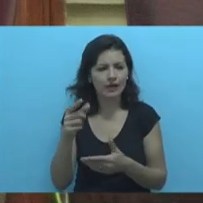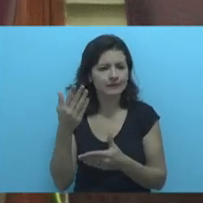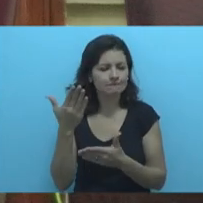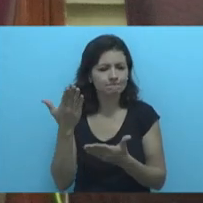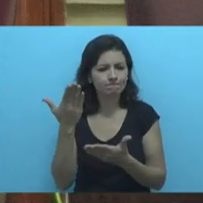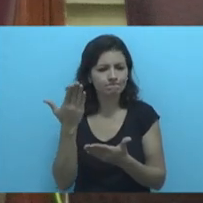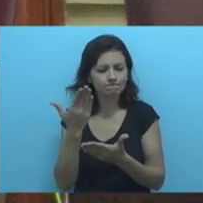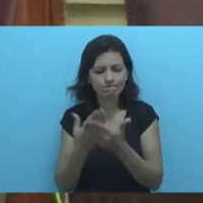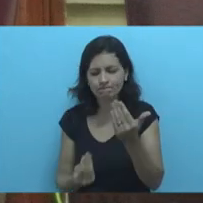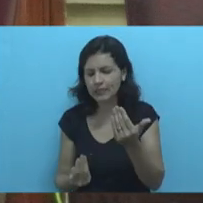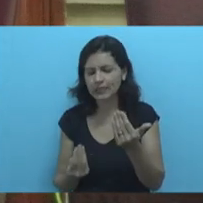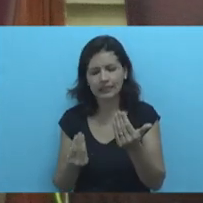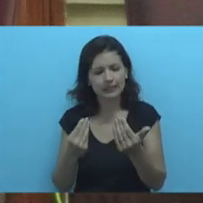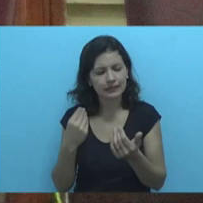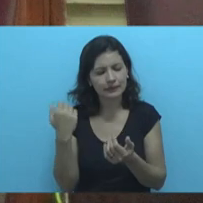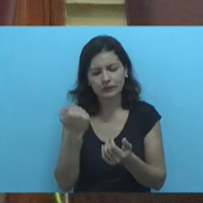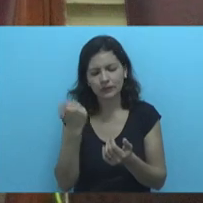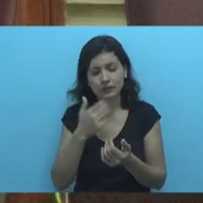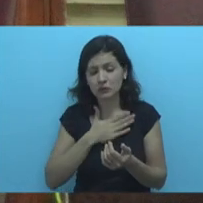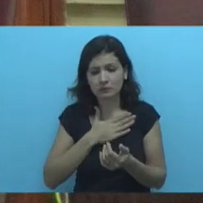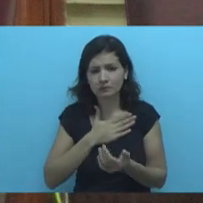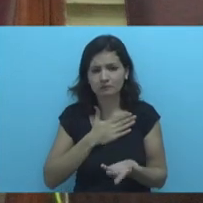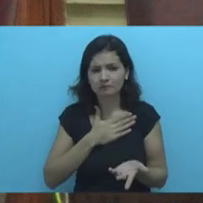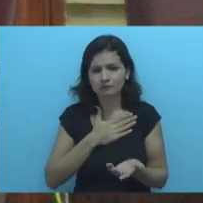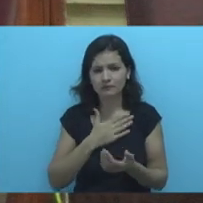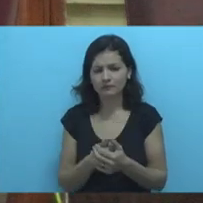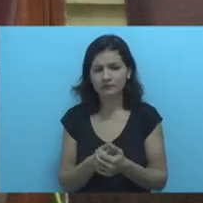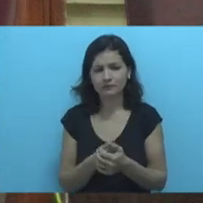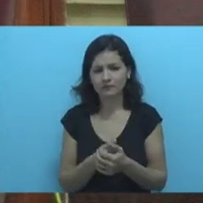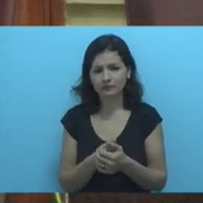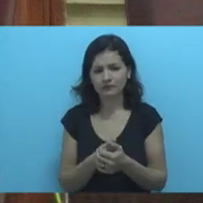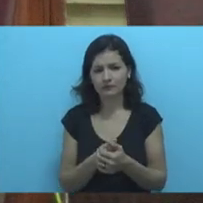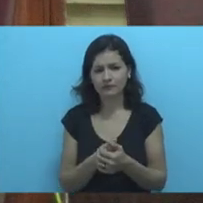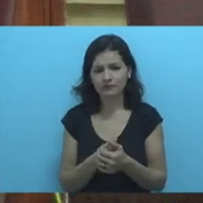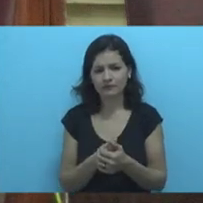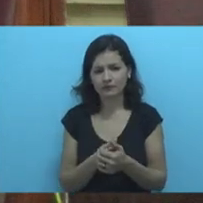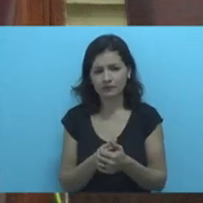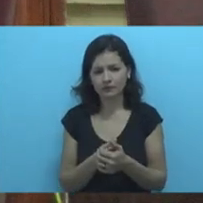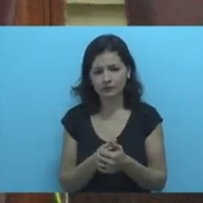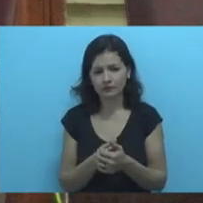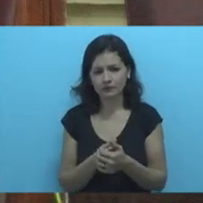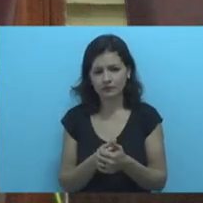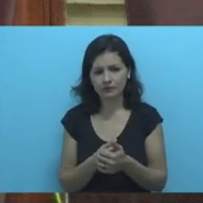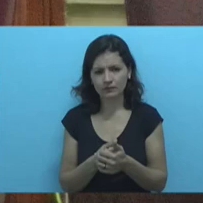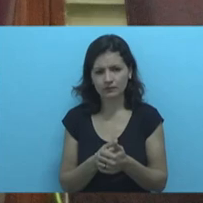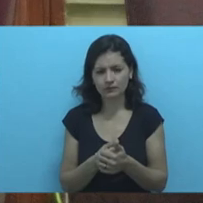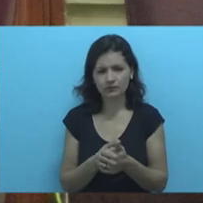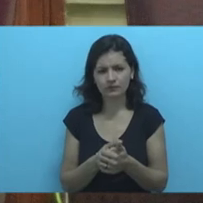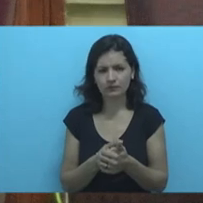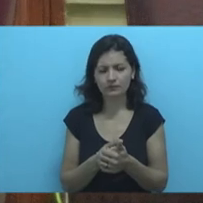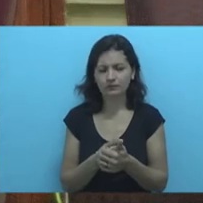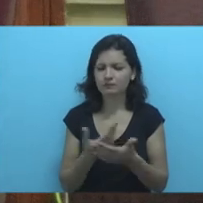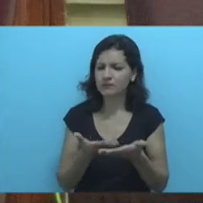Es una enorme pérdida. La verdad que no imaginé poder compartir esta cámara con todos ustedes, incluso con gente que admiro. Aprovecho